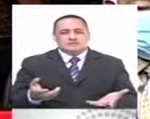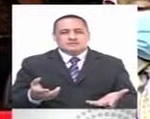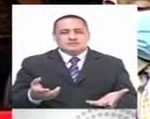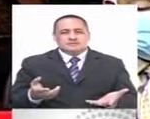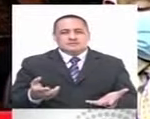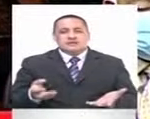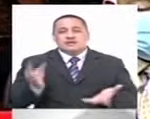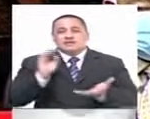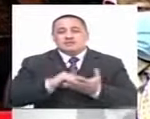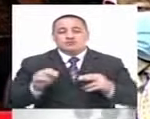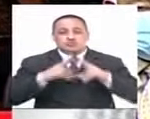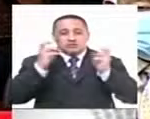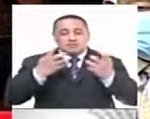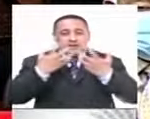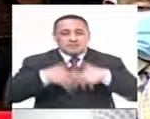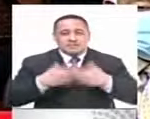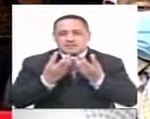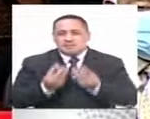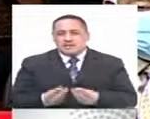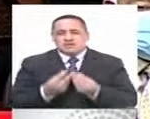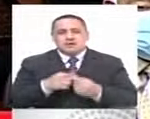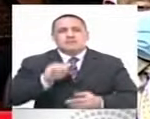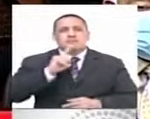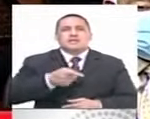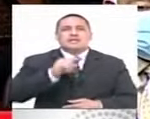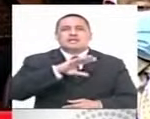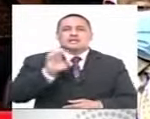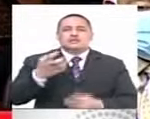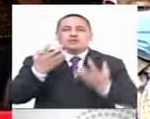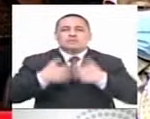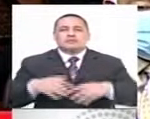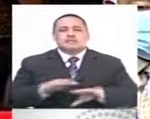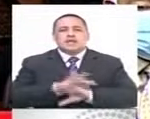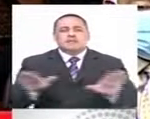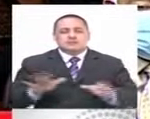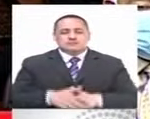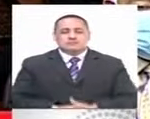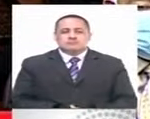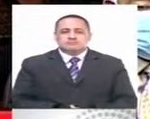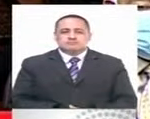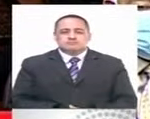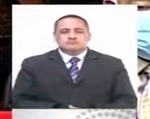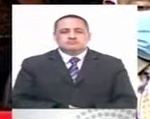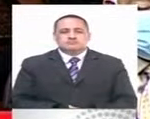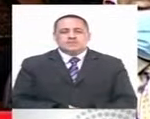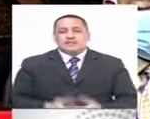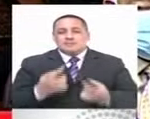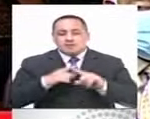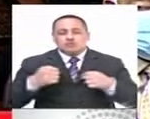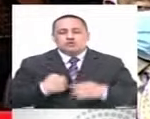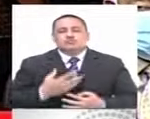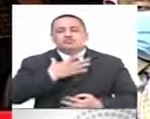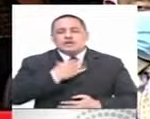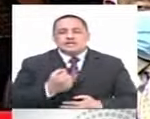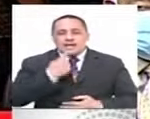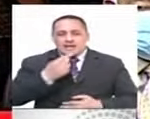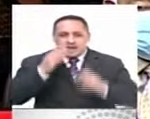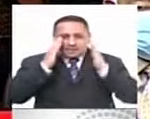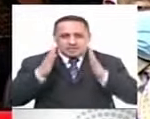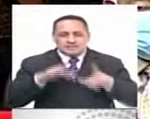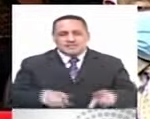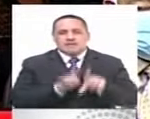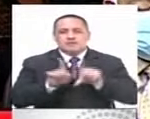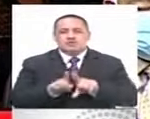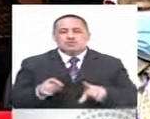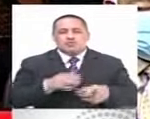que un aspecto en el que solamente se hablan de 1.500 empresas y punto. Pero hubiésemos querido escuchar además un